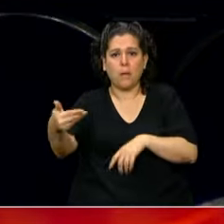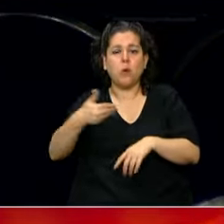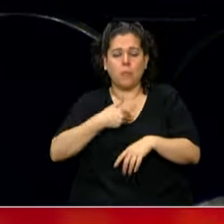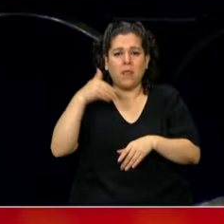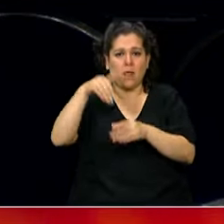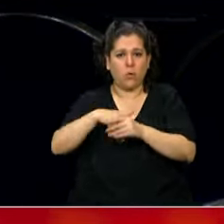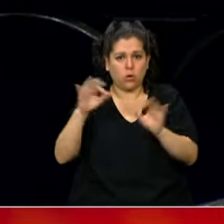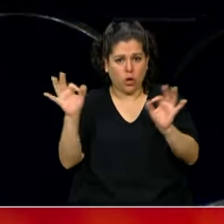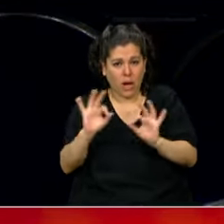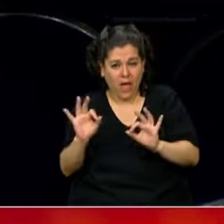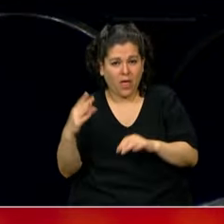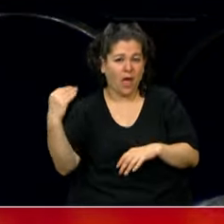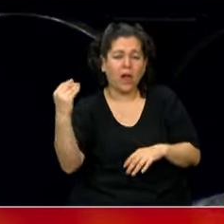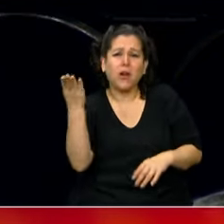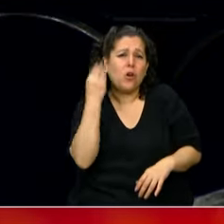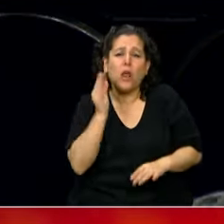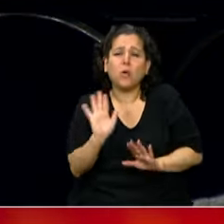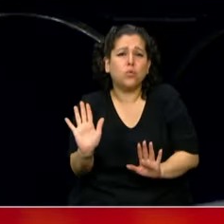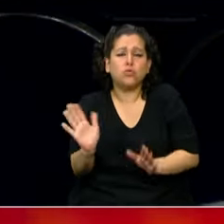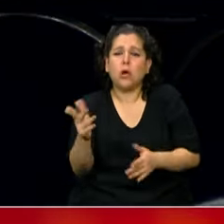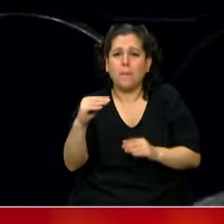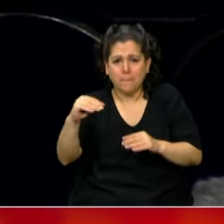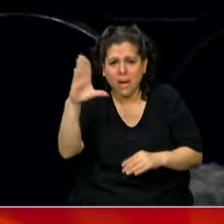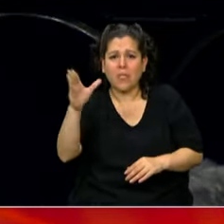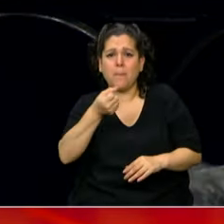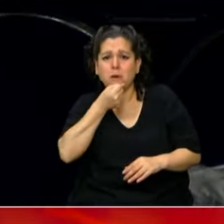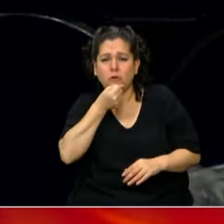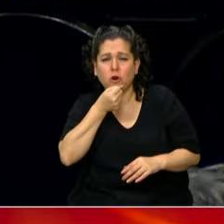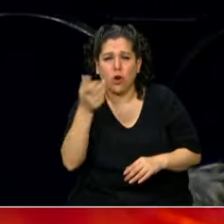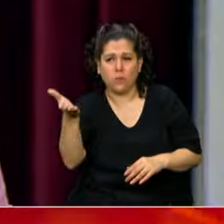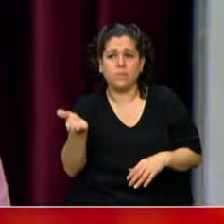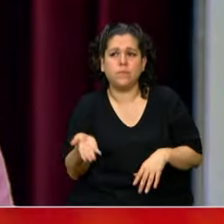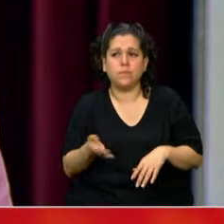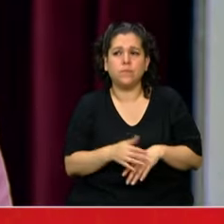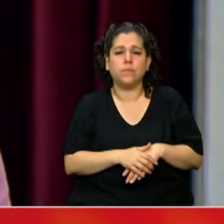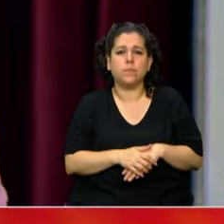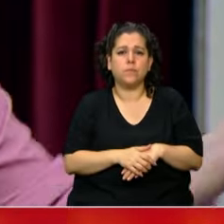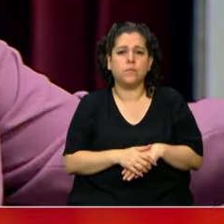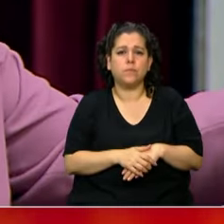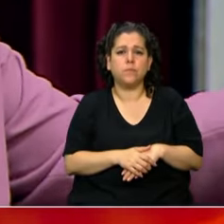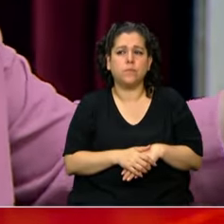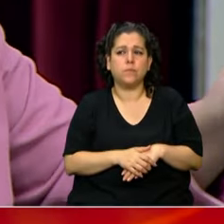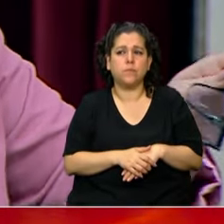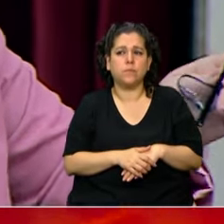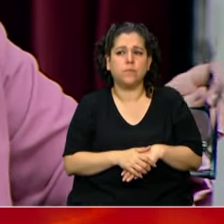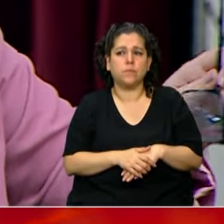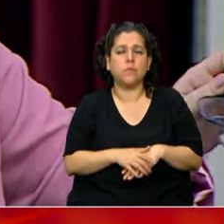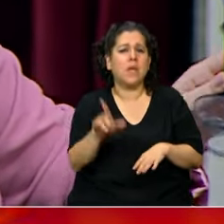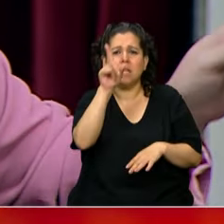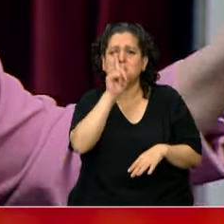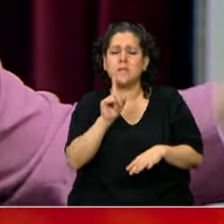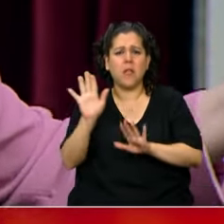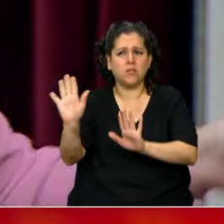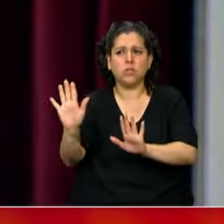cambio no le escucho diputada porque no prendan el micrófono le pueden prender el micrófono silencio